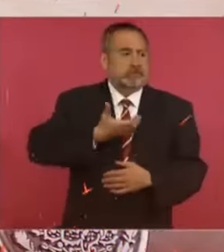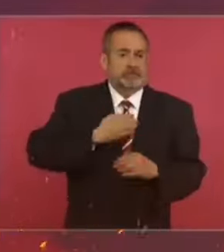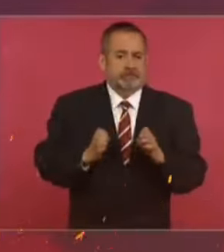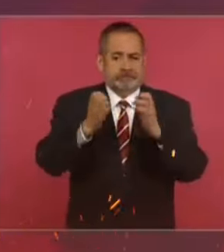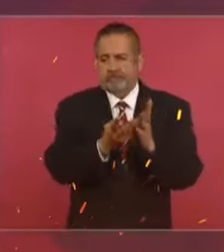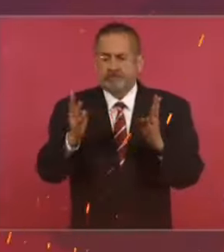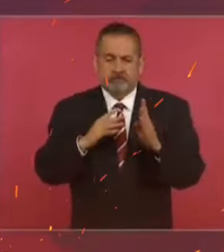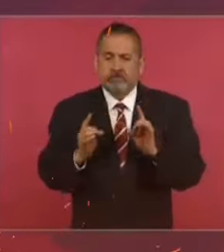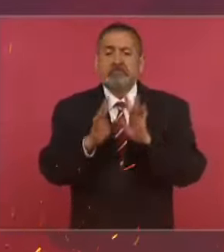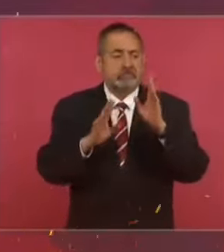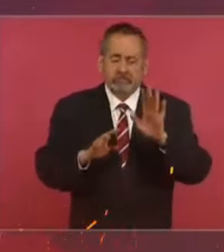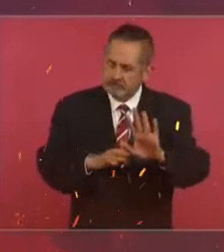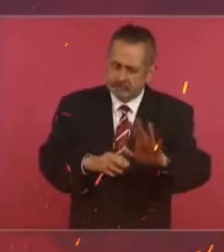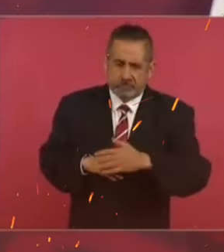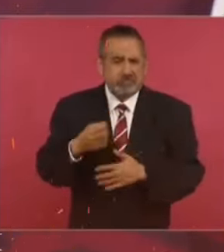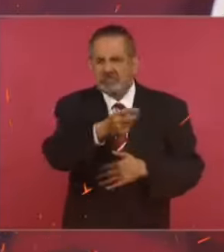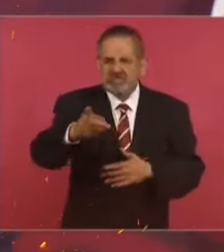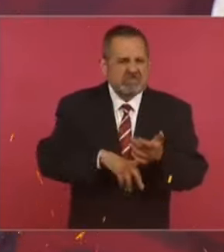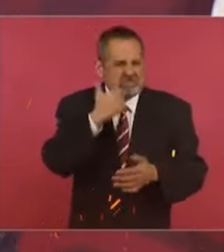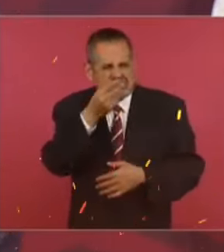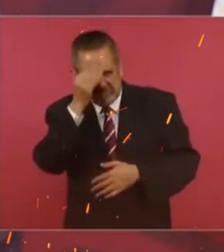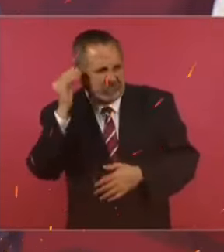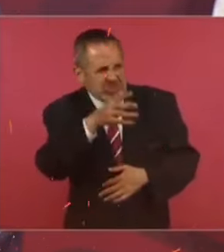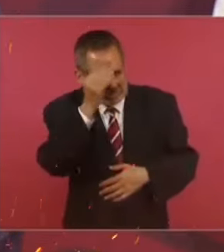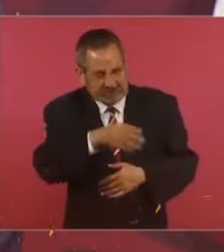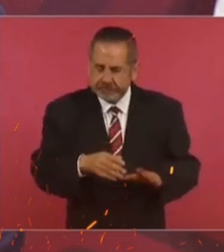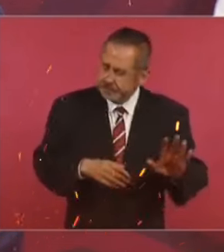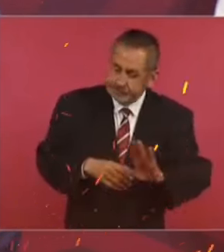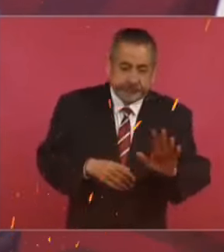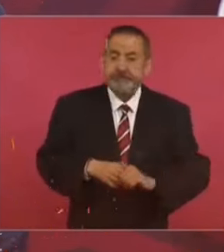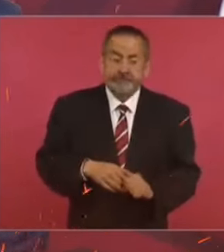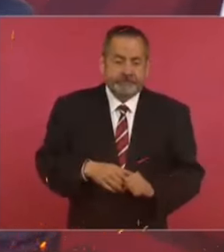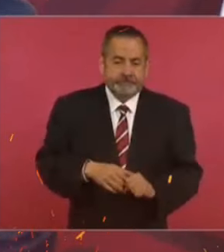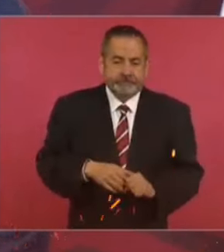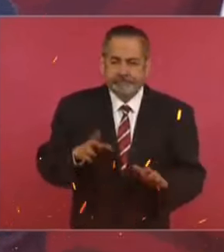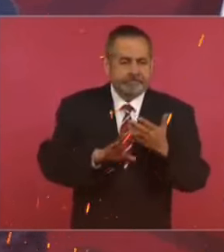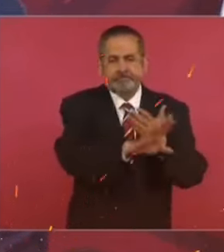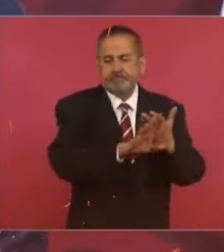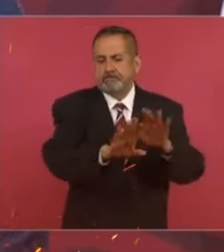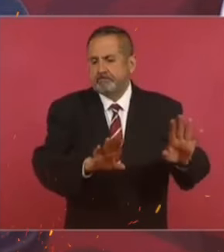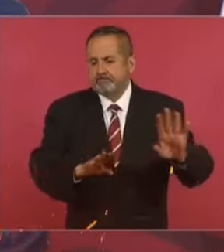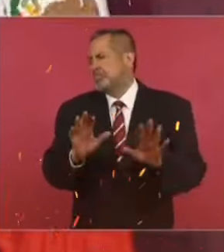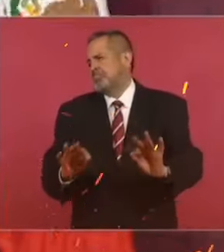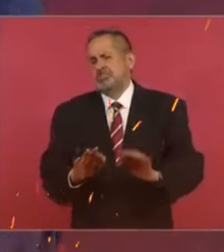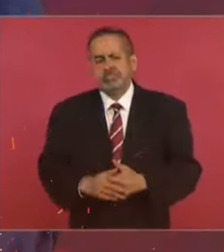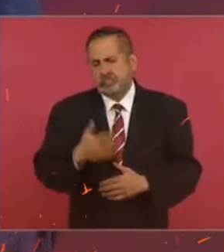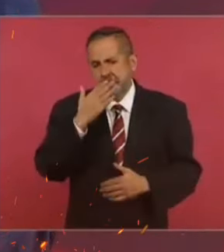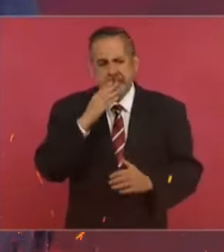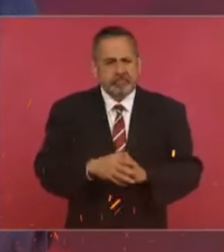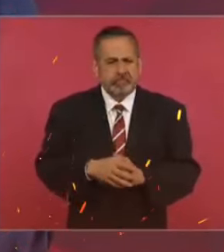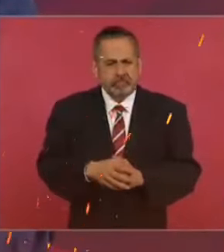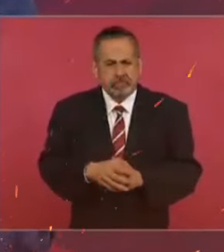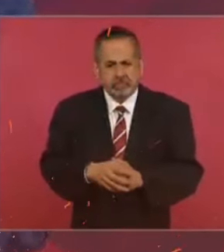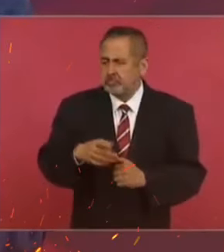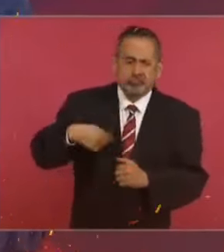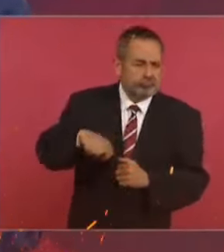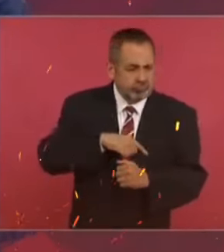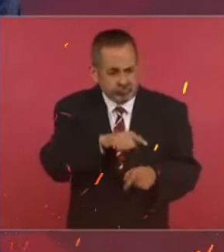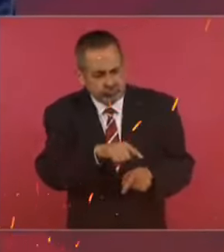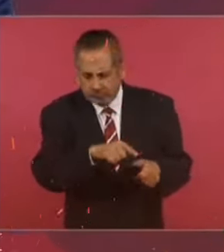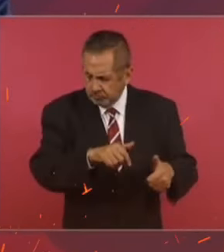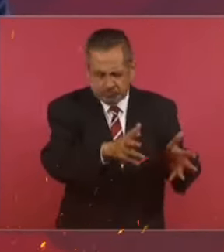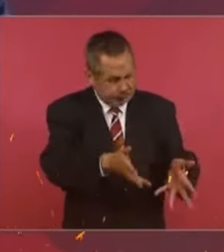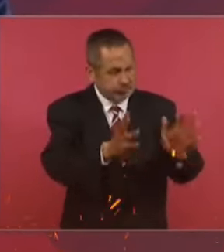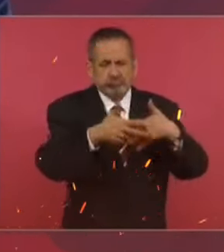de una provocación. Hay muchísimos provocadores. Y hay que evadir el acoso, siempre. Van a seguir contando con absoluta libertad